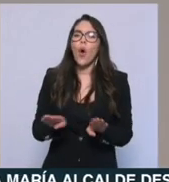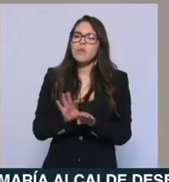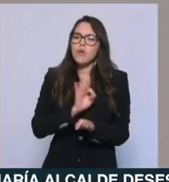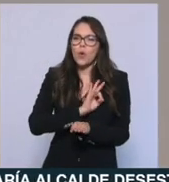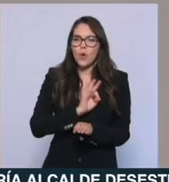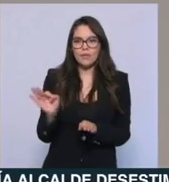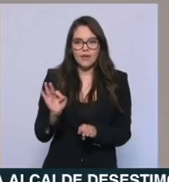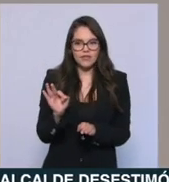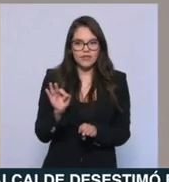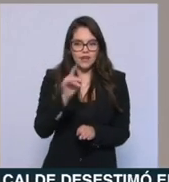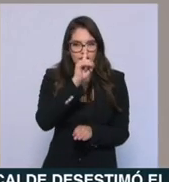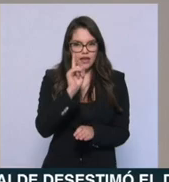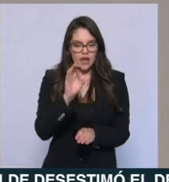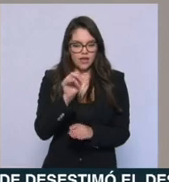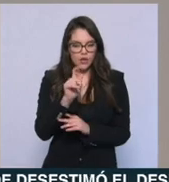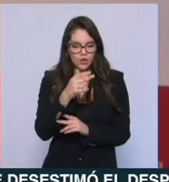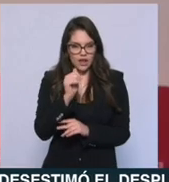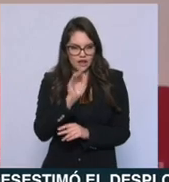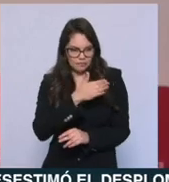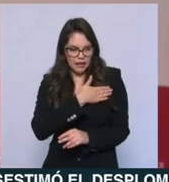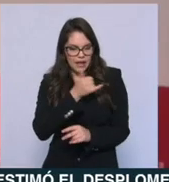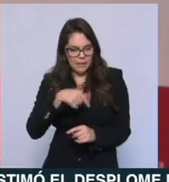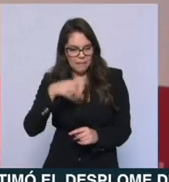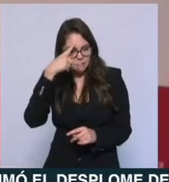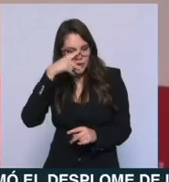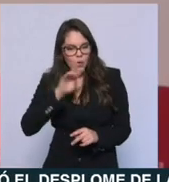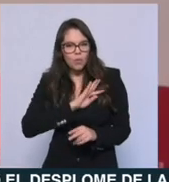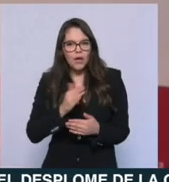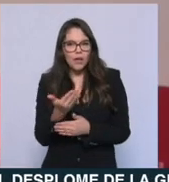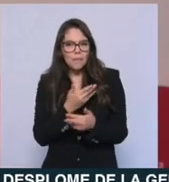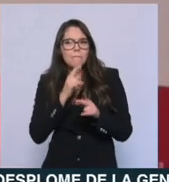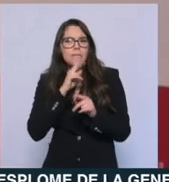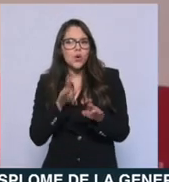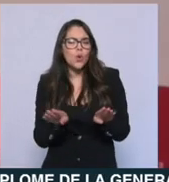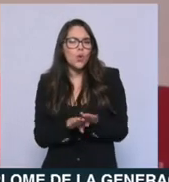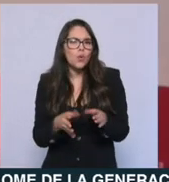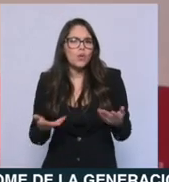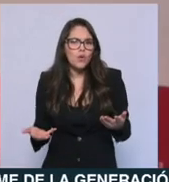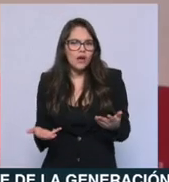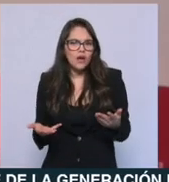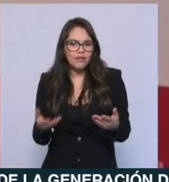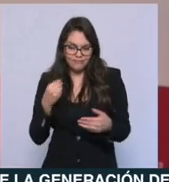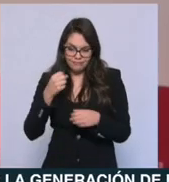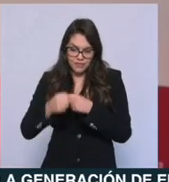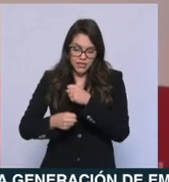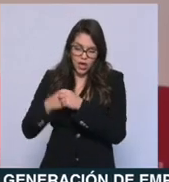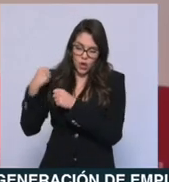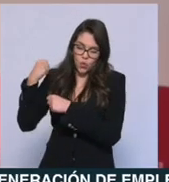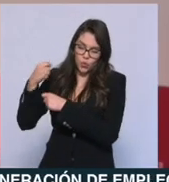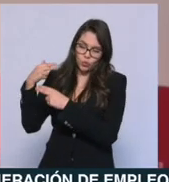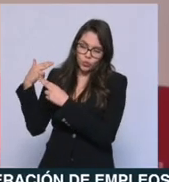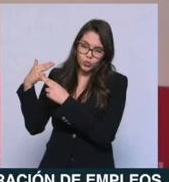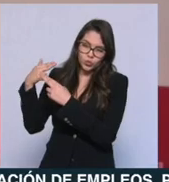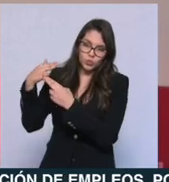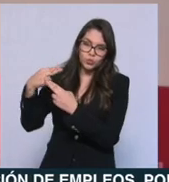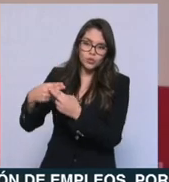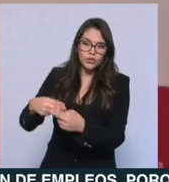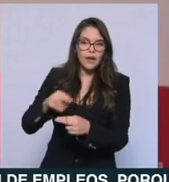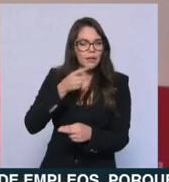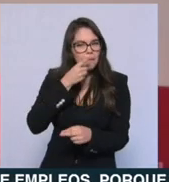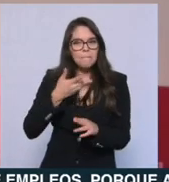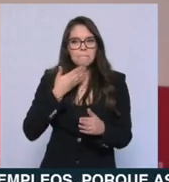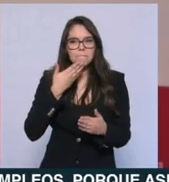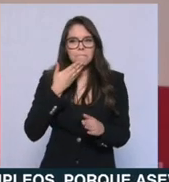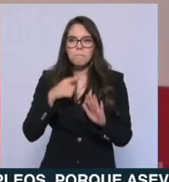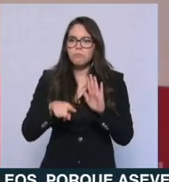de mejor manera y cada vez en mayor cantidad? Los lazos ya son estrechos. Históricamente ha habido una relación muy